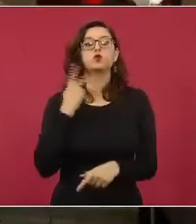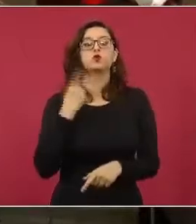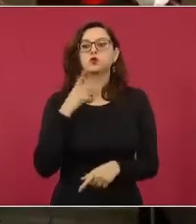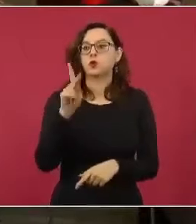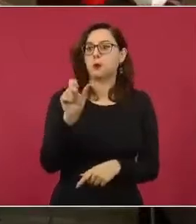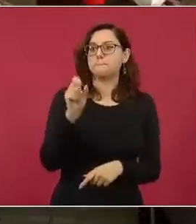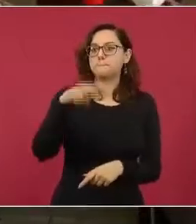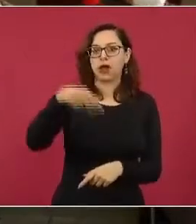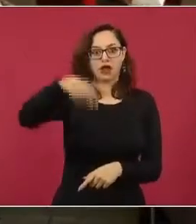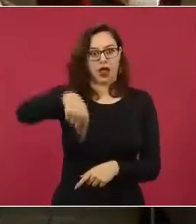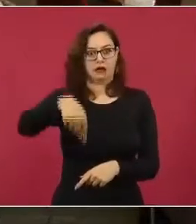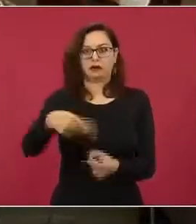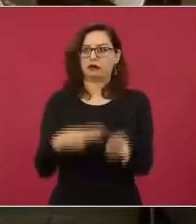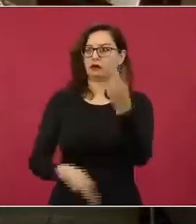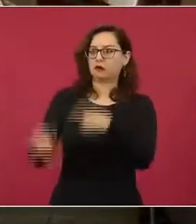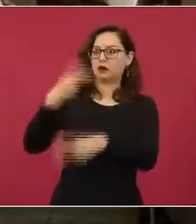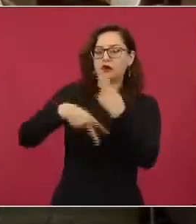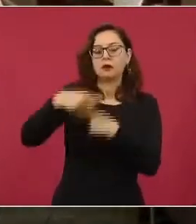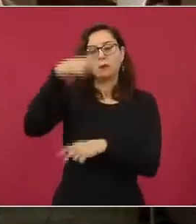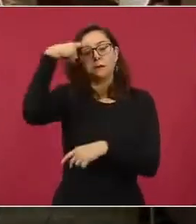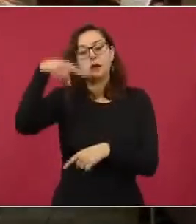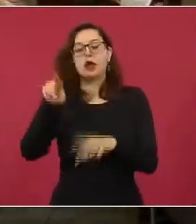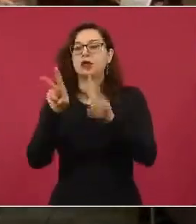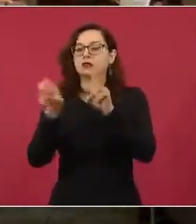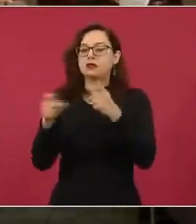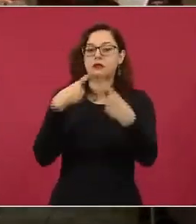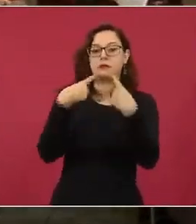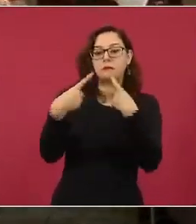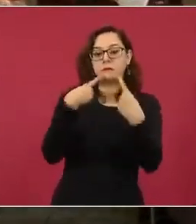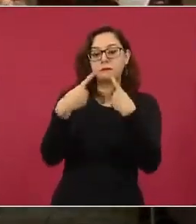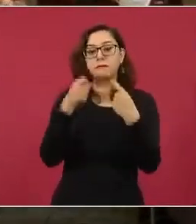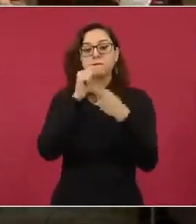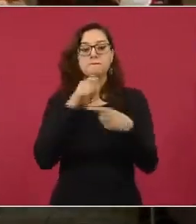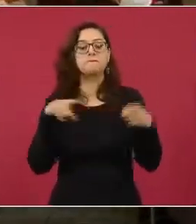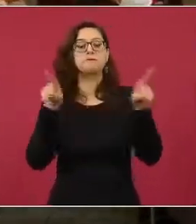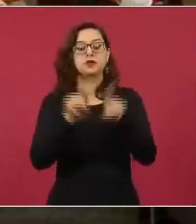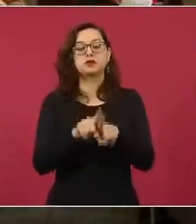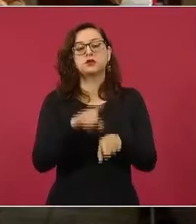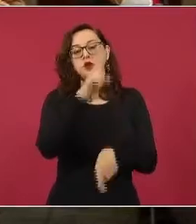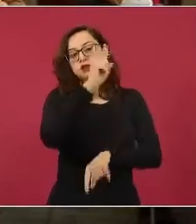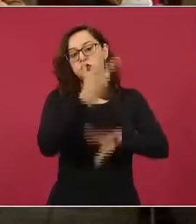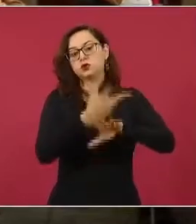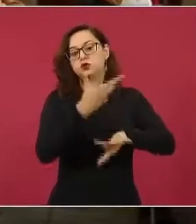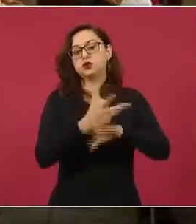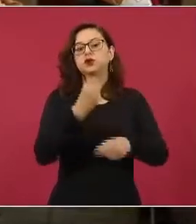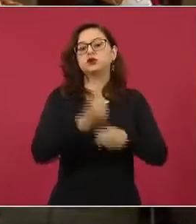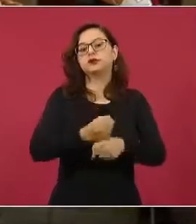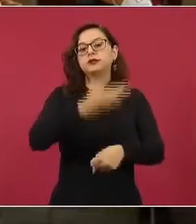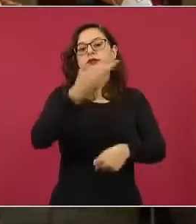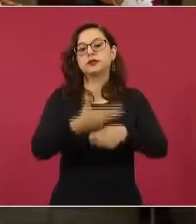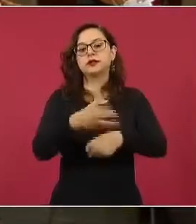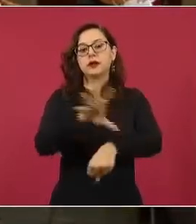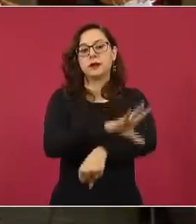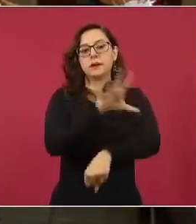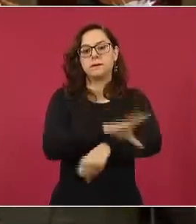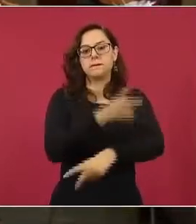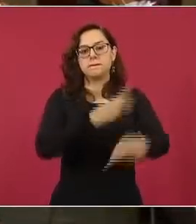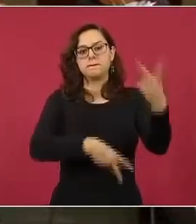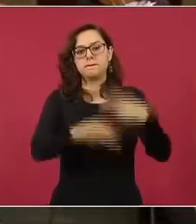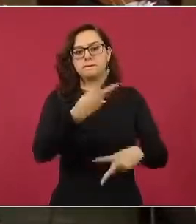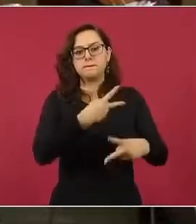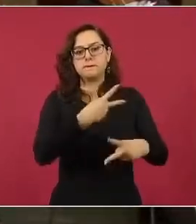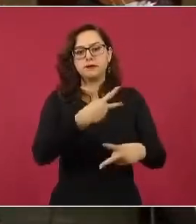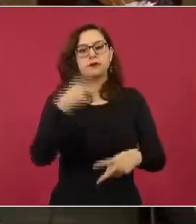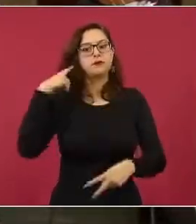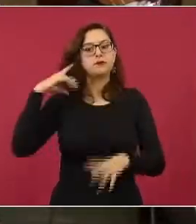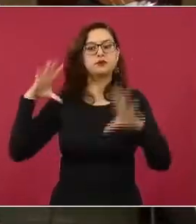al respecto. Esta semana también vino la secretaria de Energía de Estados Unidos. Ayer mismo dijo ella que no veía con tantas